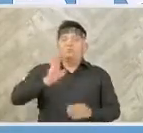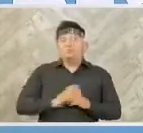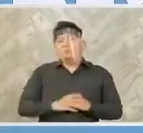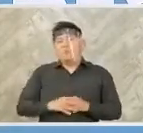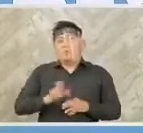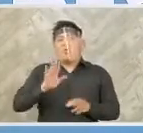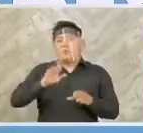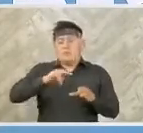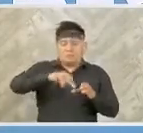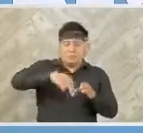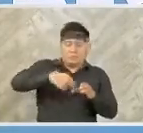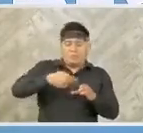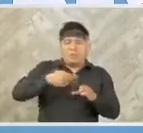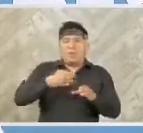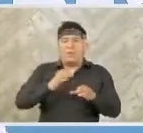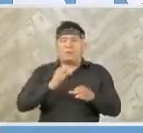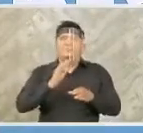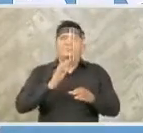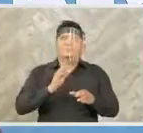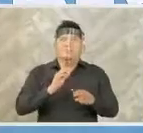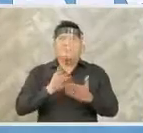Nutella, que también lo recomiendo.